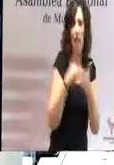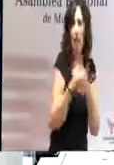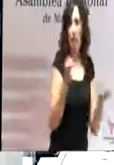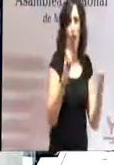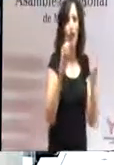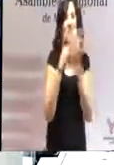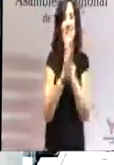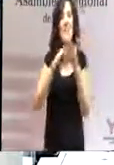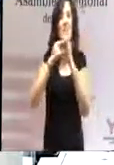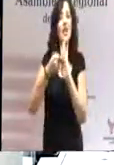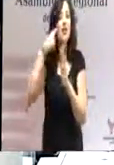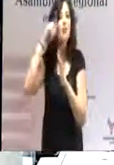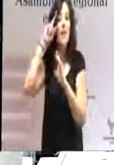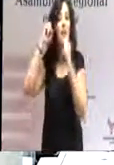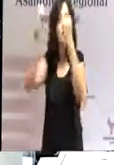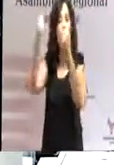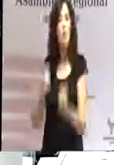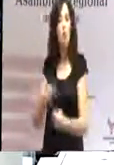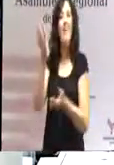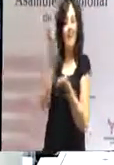en manos de los técnicos.